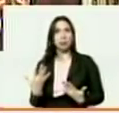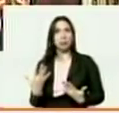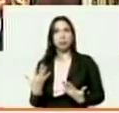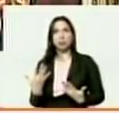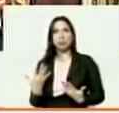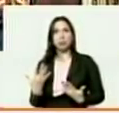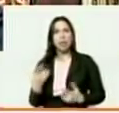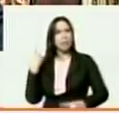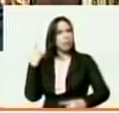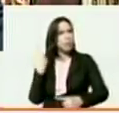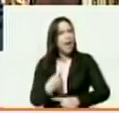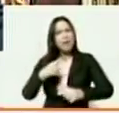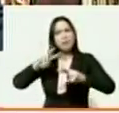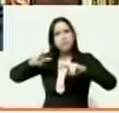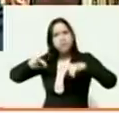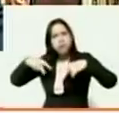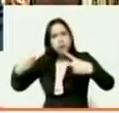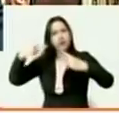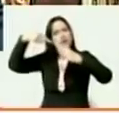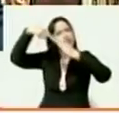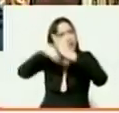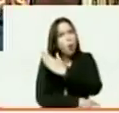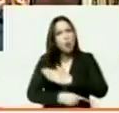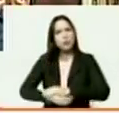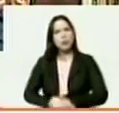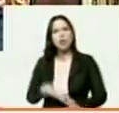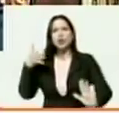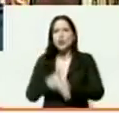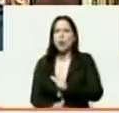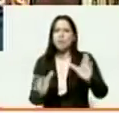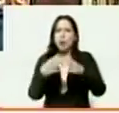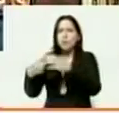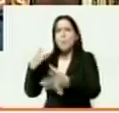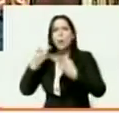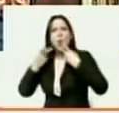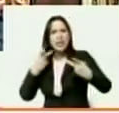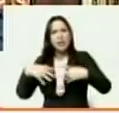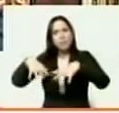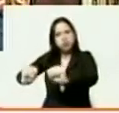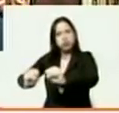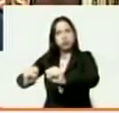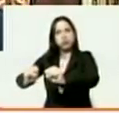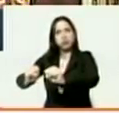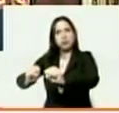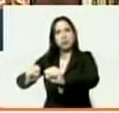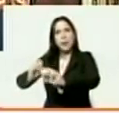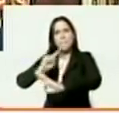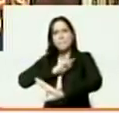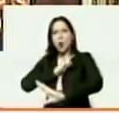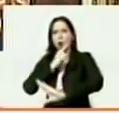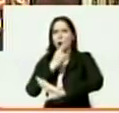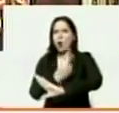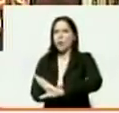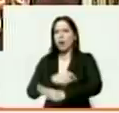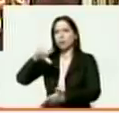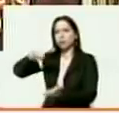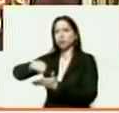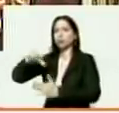Tiene que haber una rectificación a fondo de la clase política, de la clase dominante, del poder en Bogotá.